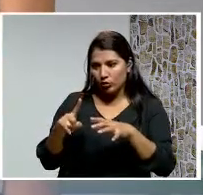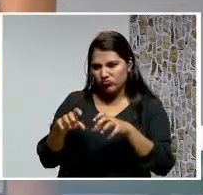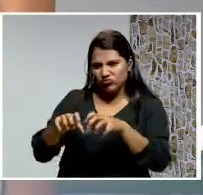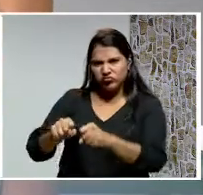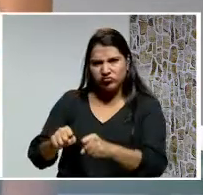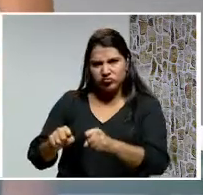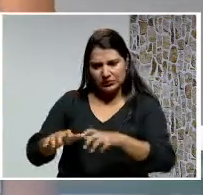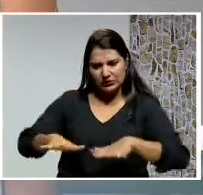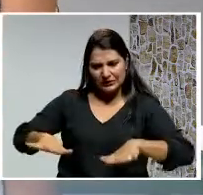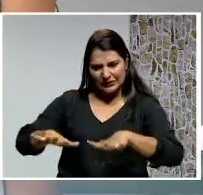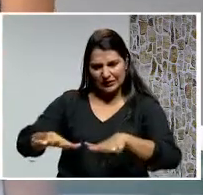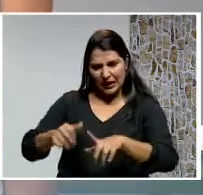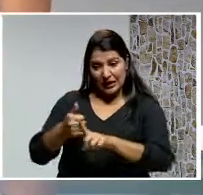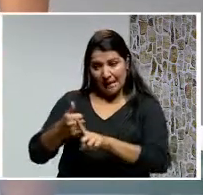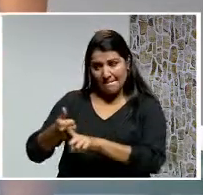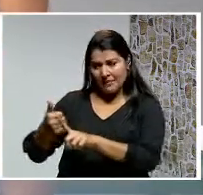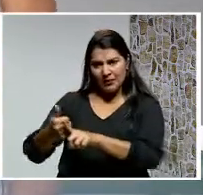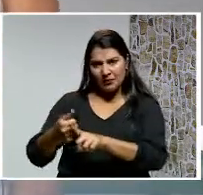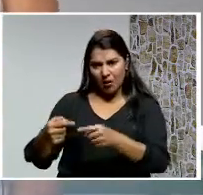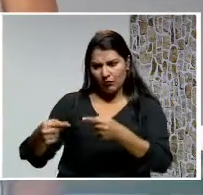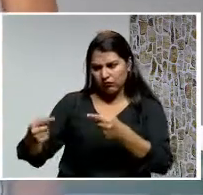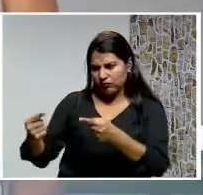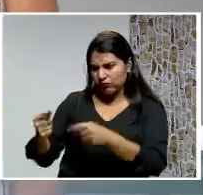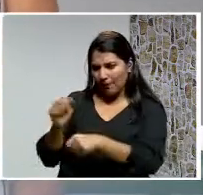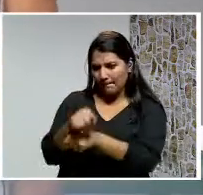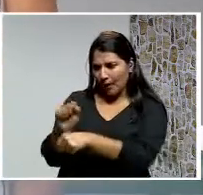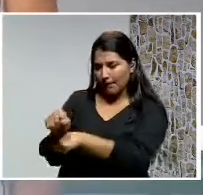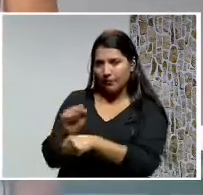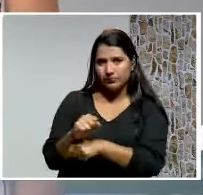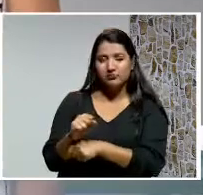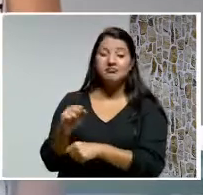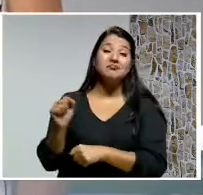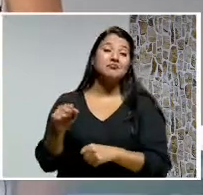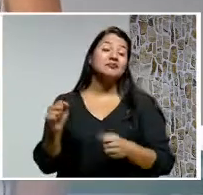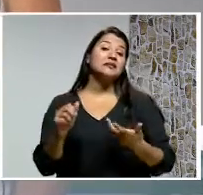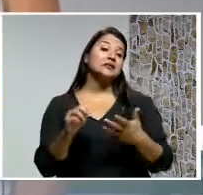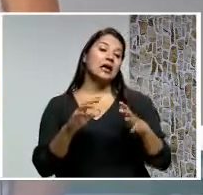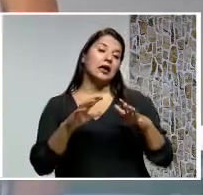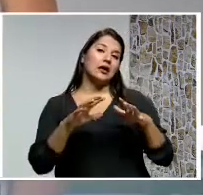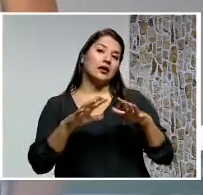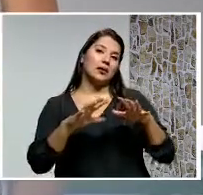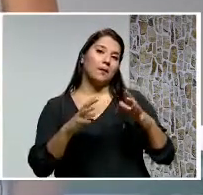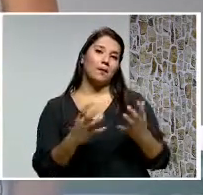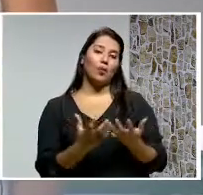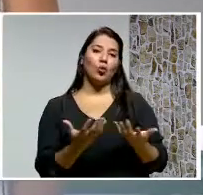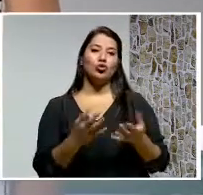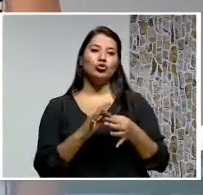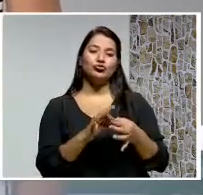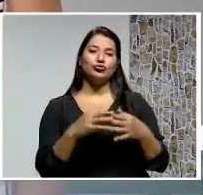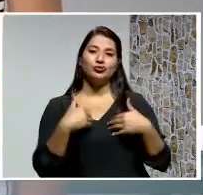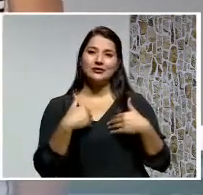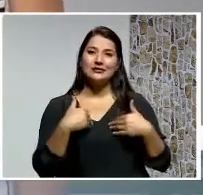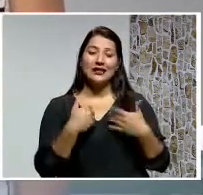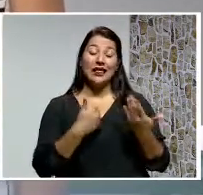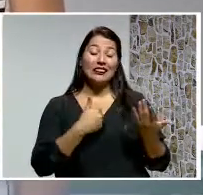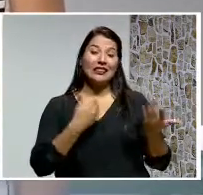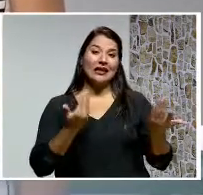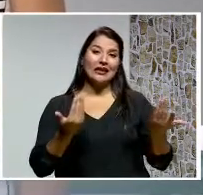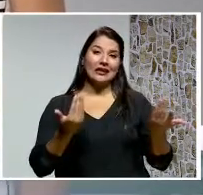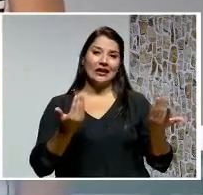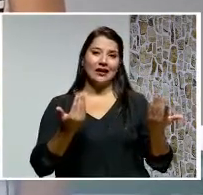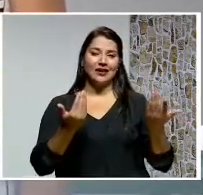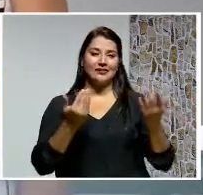matarse entre ellas. Sí, sí, el mundo animal tiene analogías que